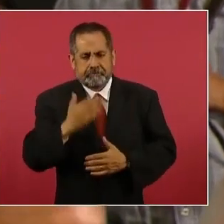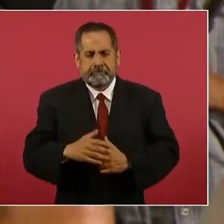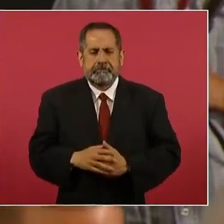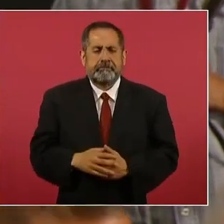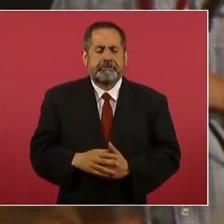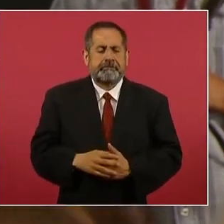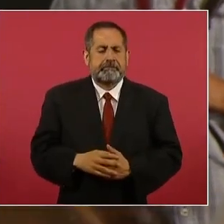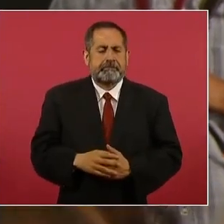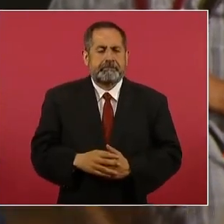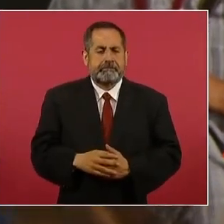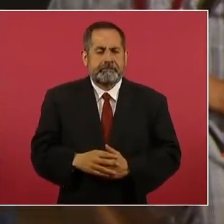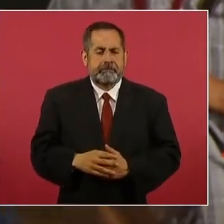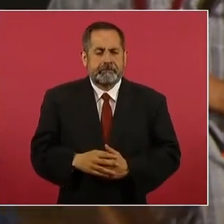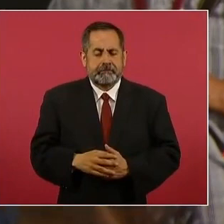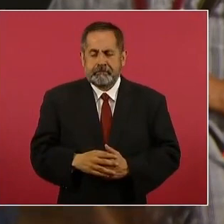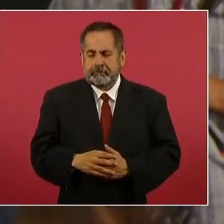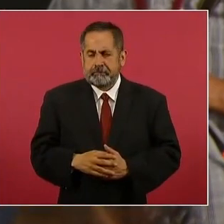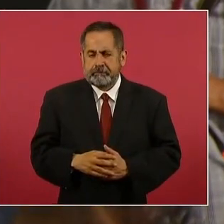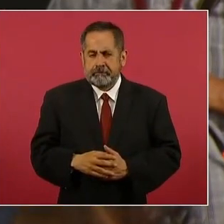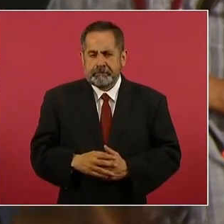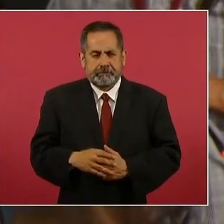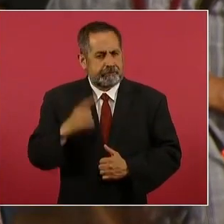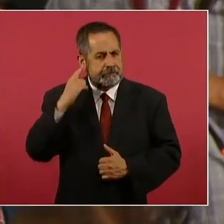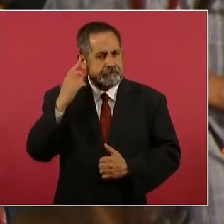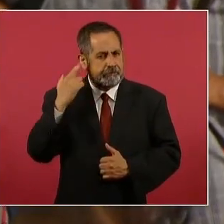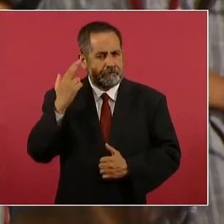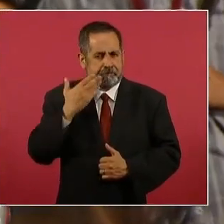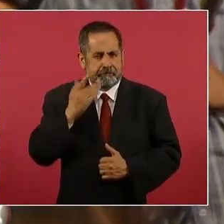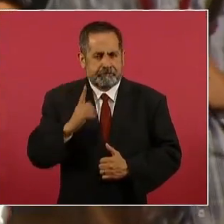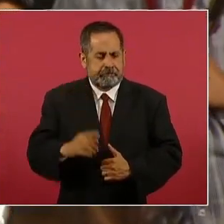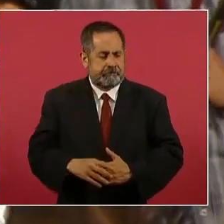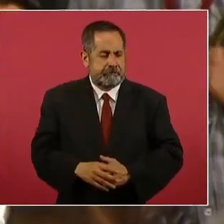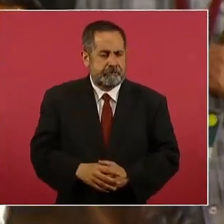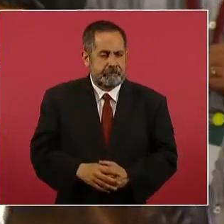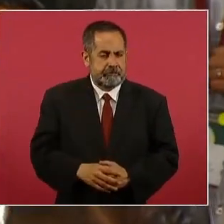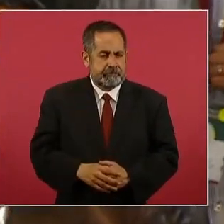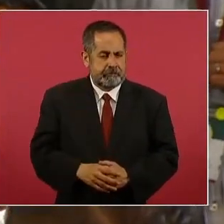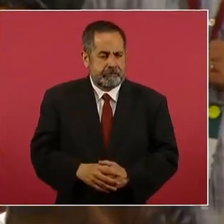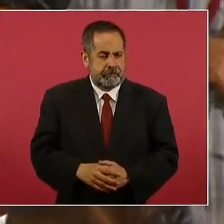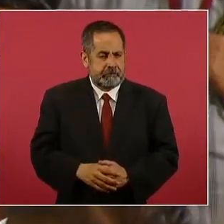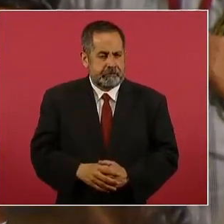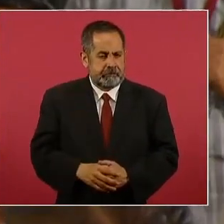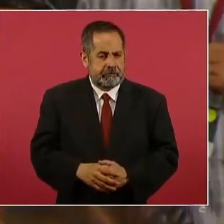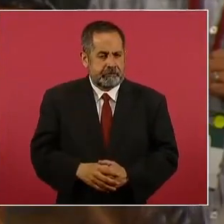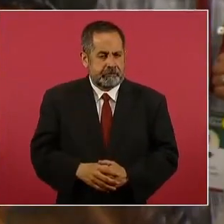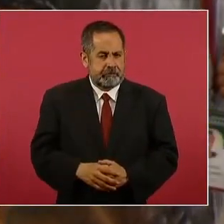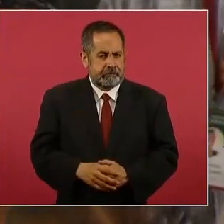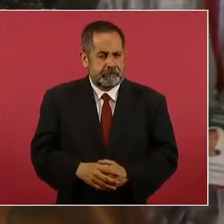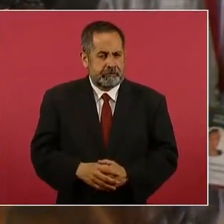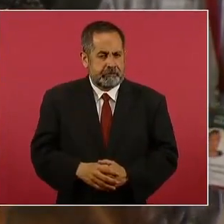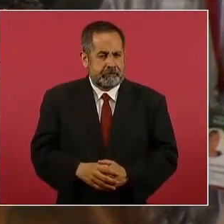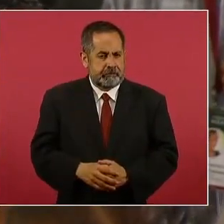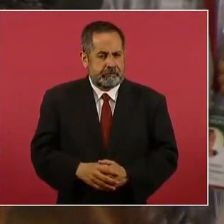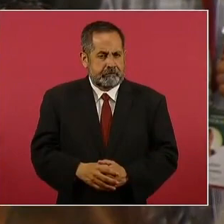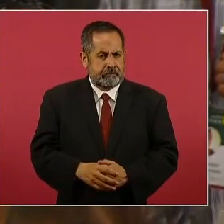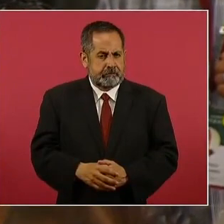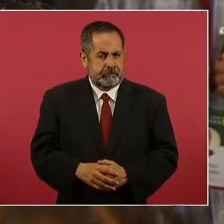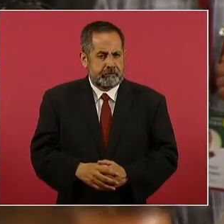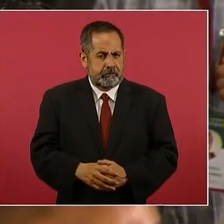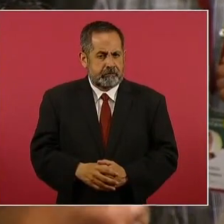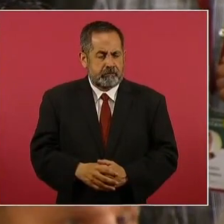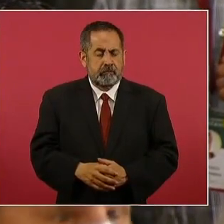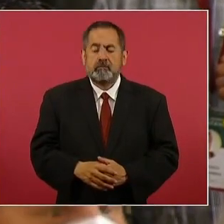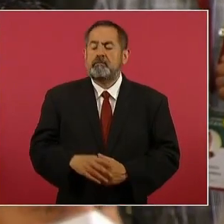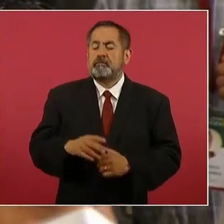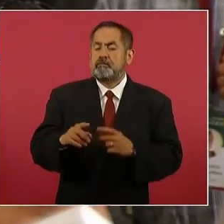las gracias. Igualmente. De preferencia por buscar una fórmula que sea honorable y aceptable. Yo estuve cuando